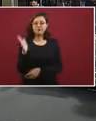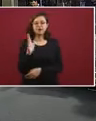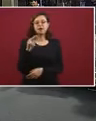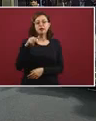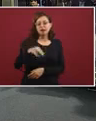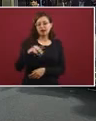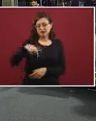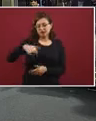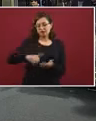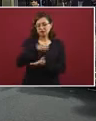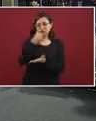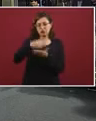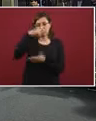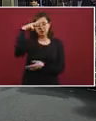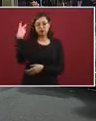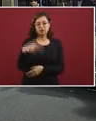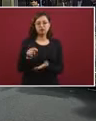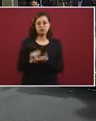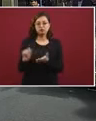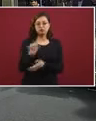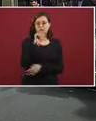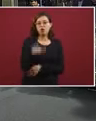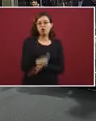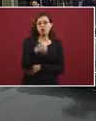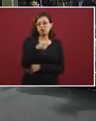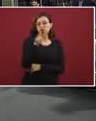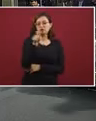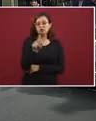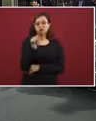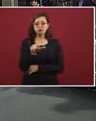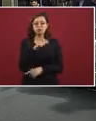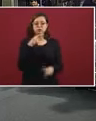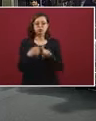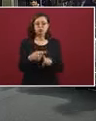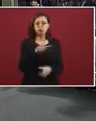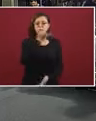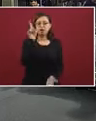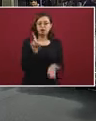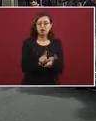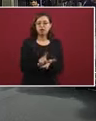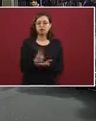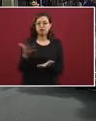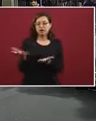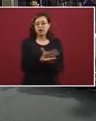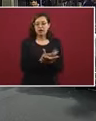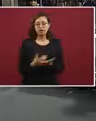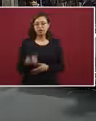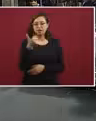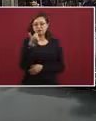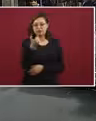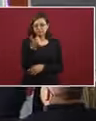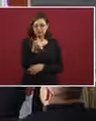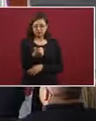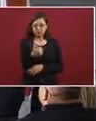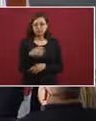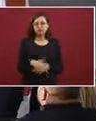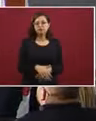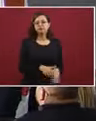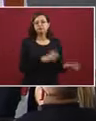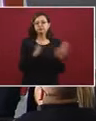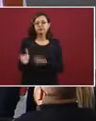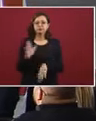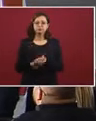aquí en la Ciudad de México, en Tláhuac, 11 pesos con 16 centavos por litro, con un margen de 6 pesos 33 centavos por litro, mientras que el